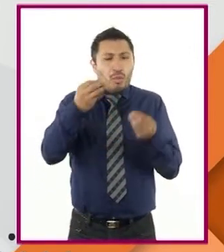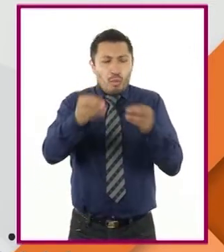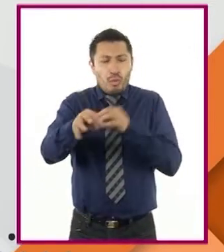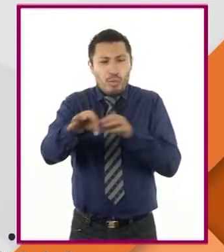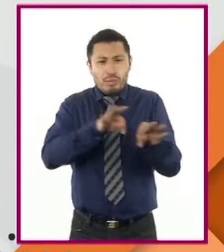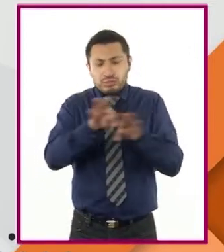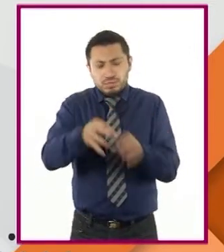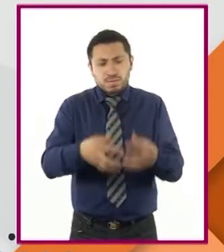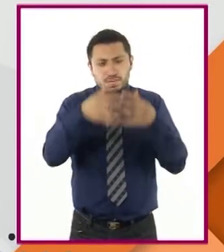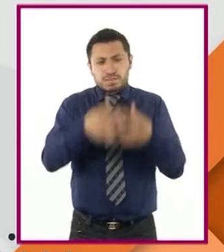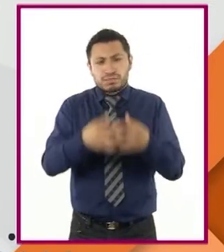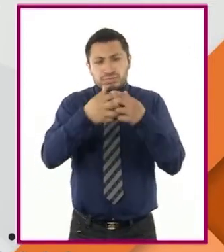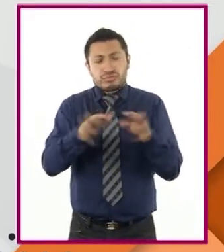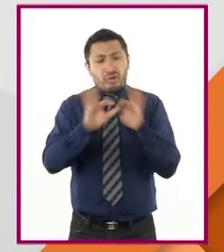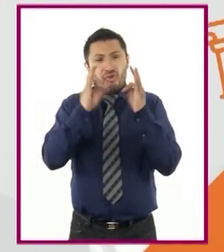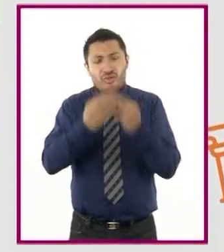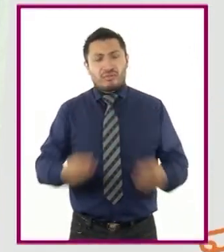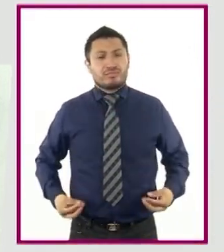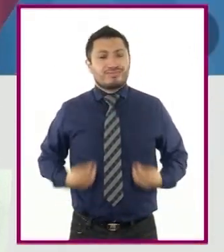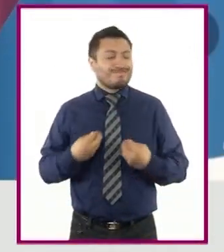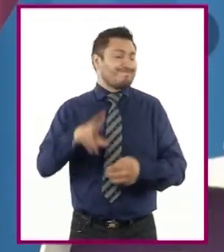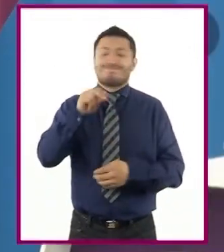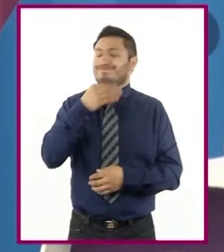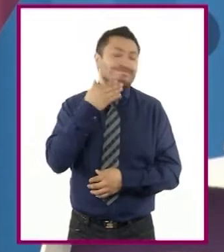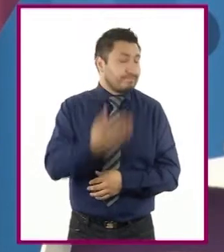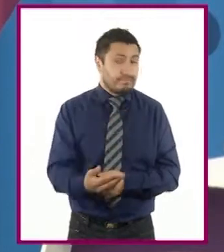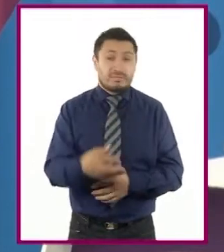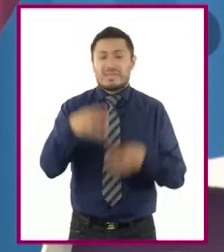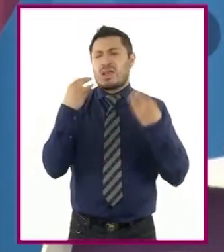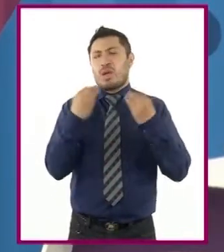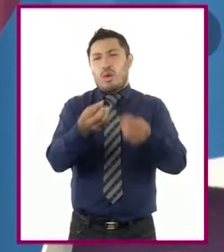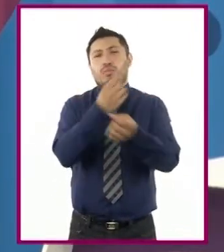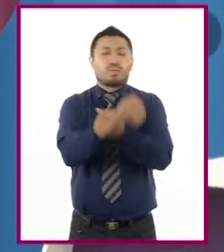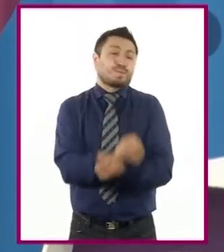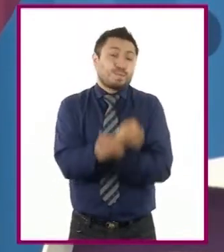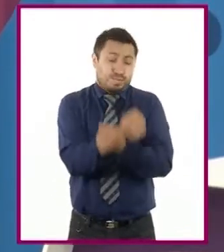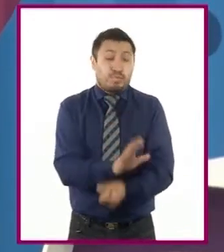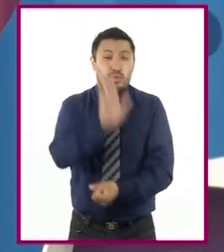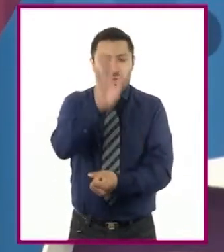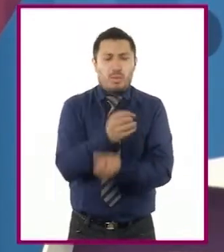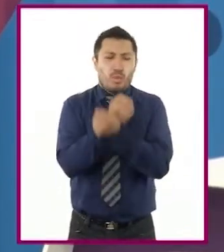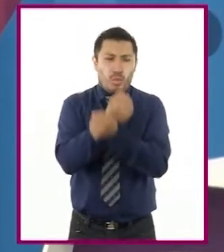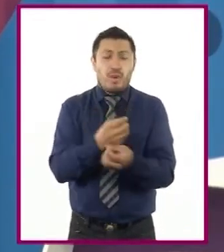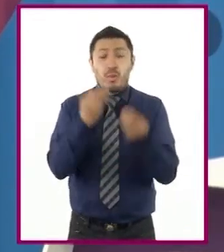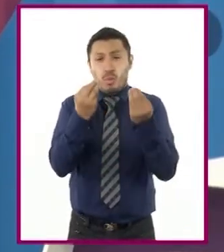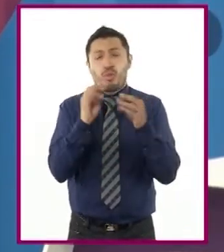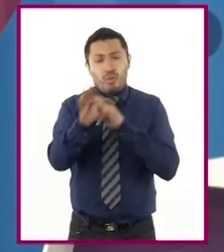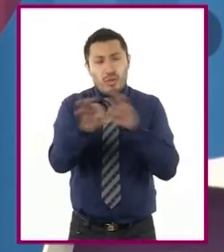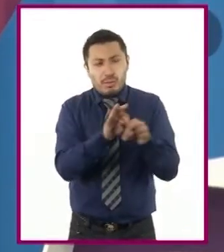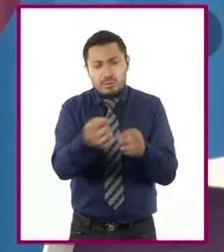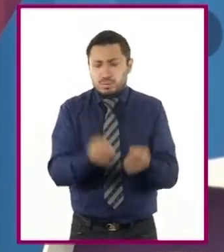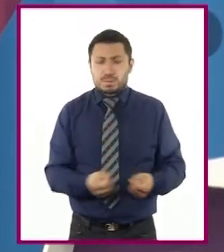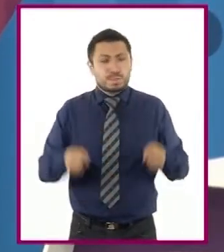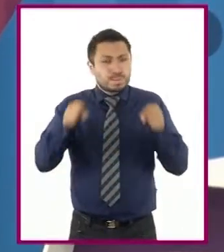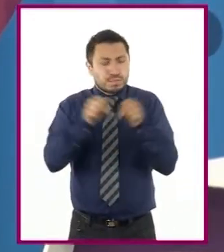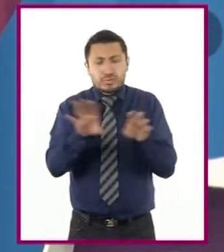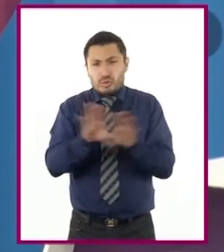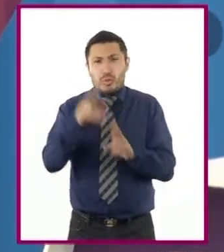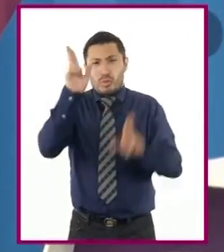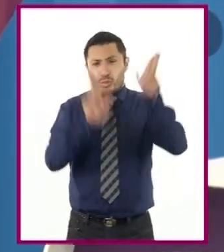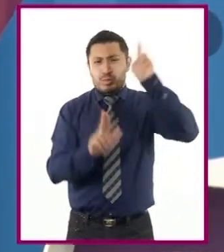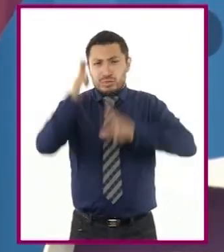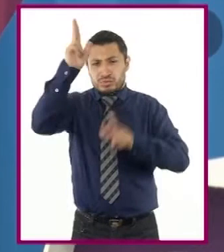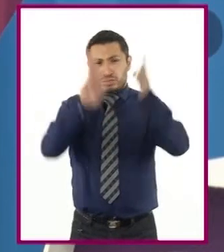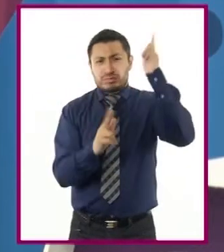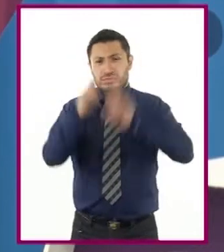vida totalmente desfavorables. La explotación de este sector social lo llevaría a organizarse a través de huelgas y